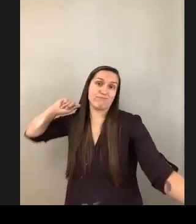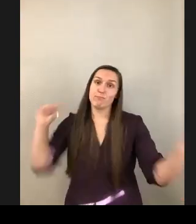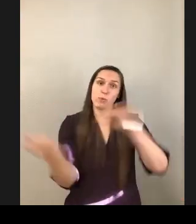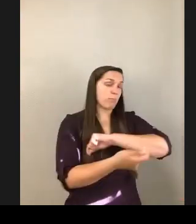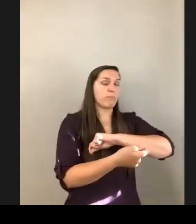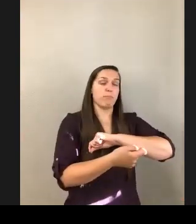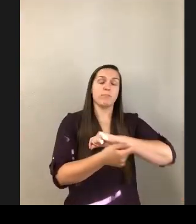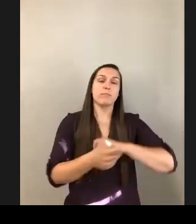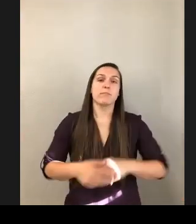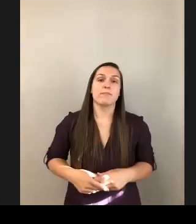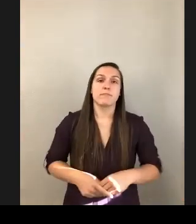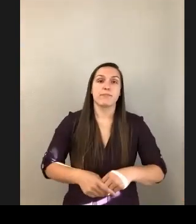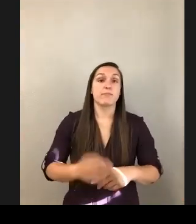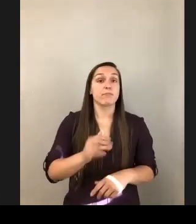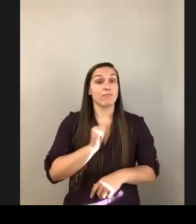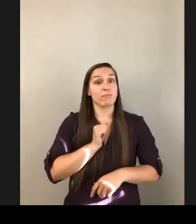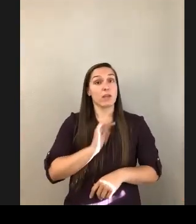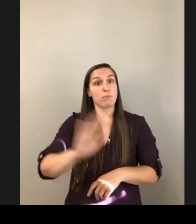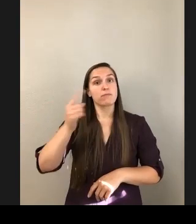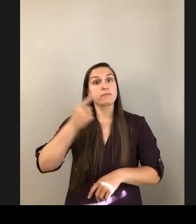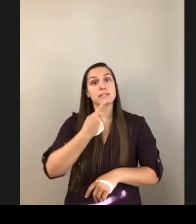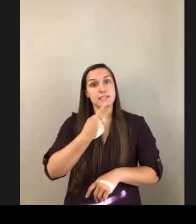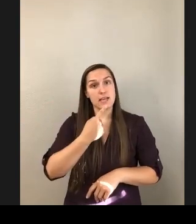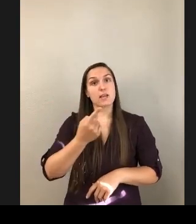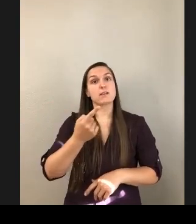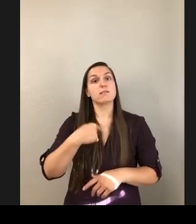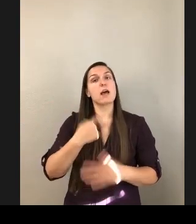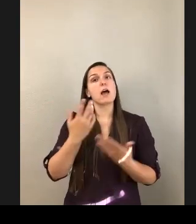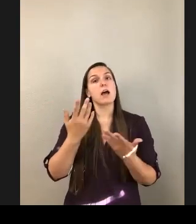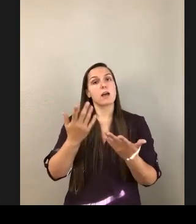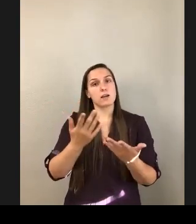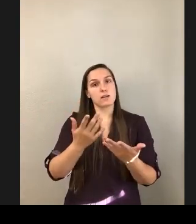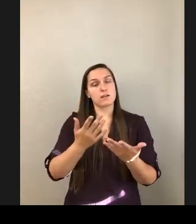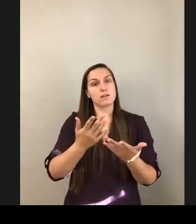a la transparencia se han cambiado completamente.